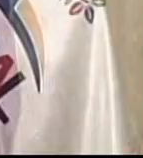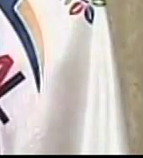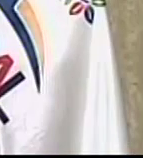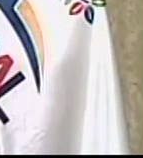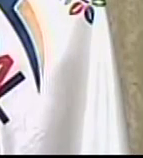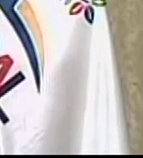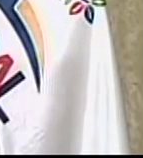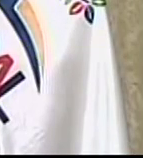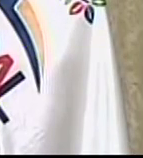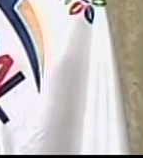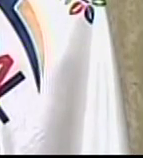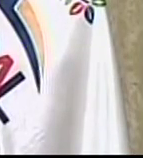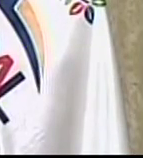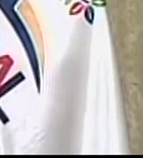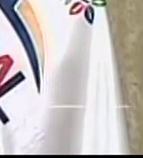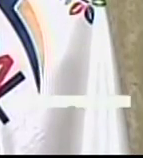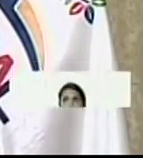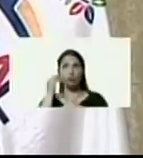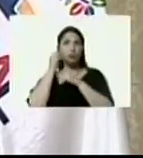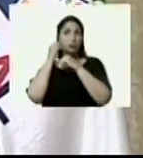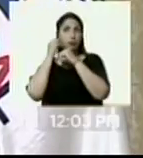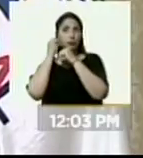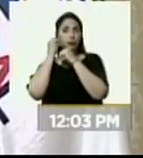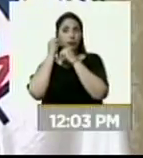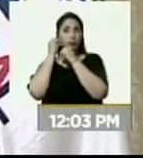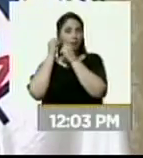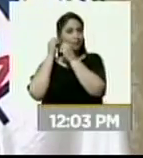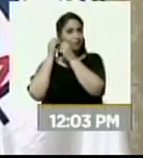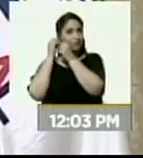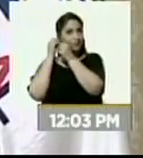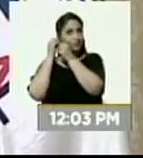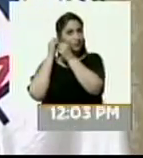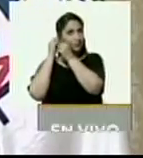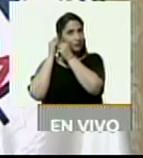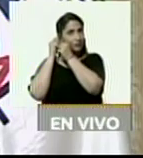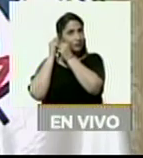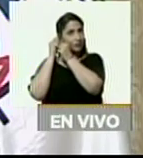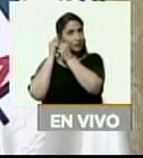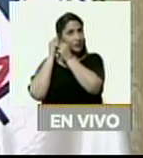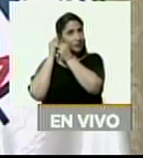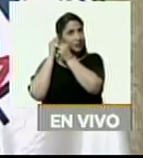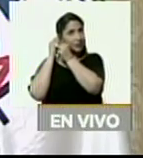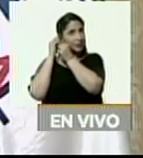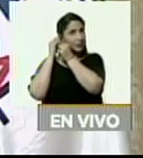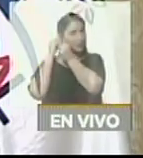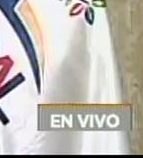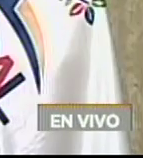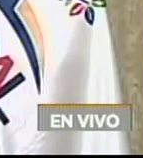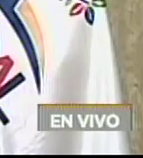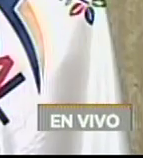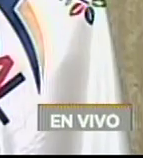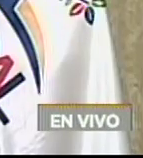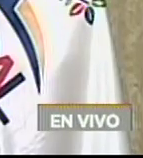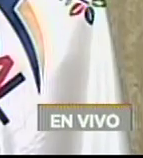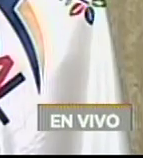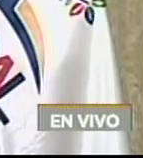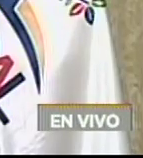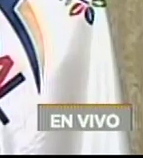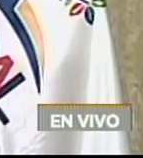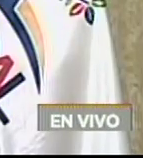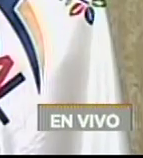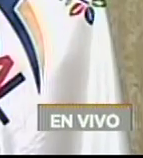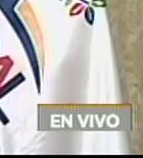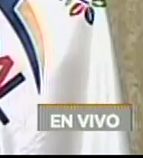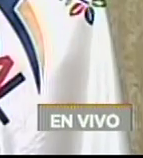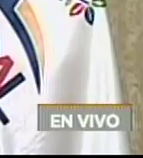1 muchas gracias listo desde el punto de vista económico como les decía estamos intercambiando